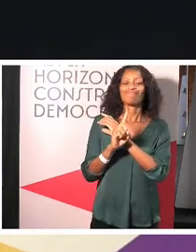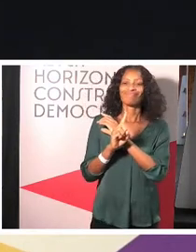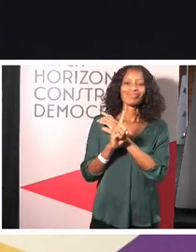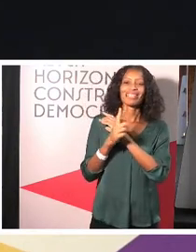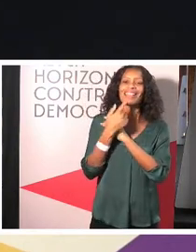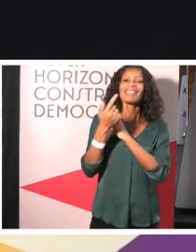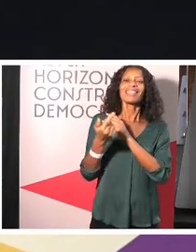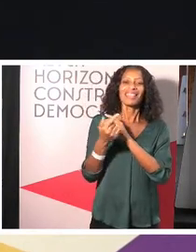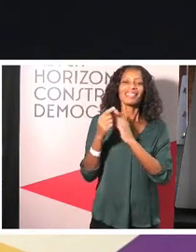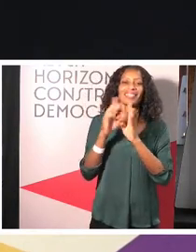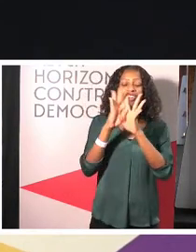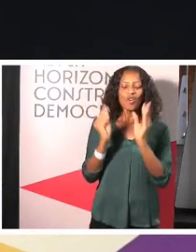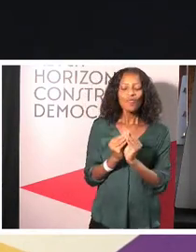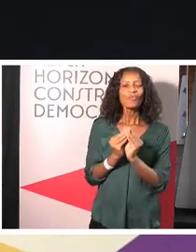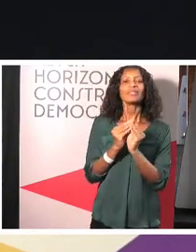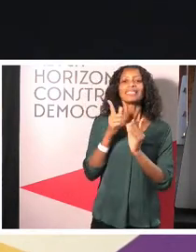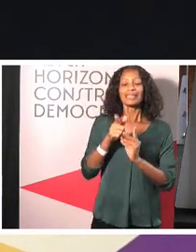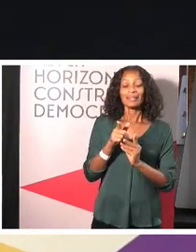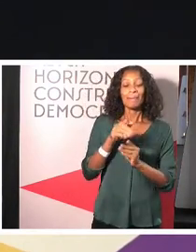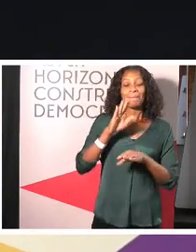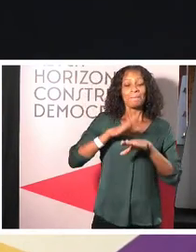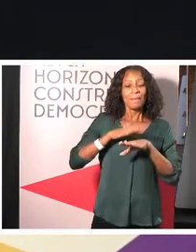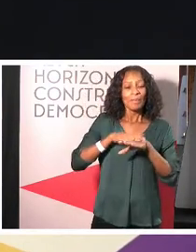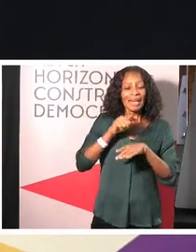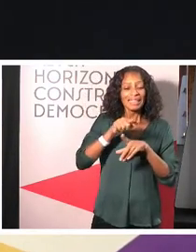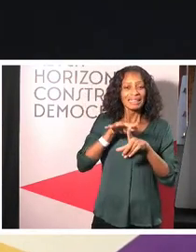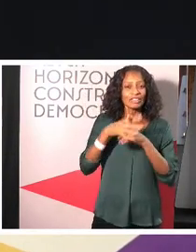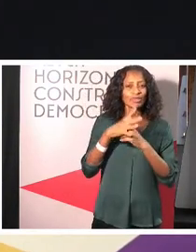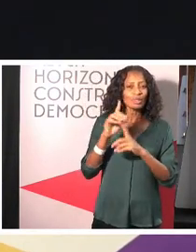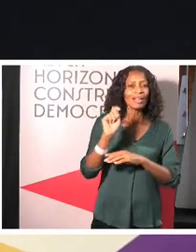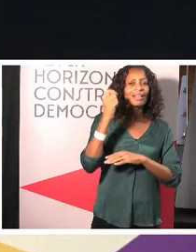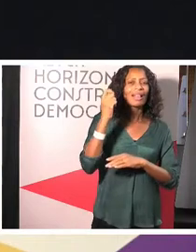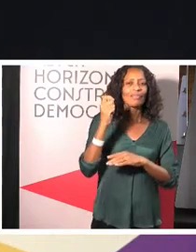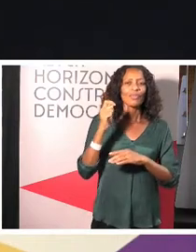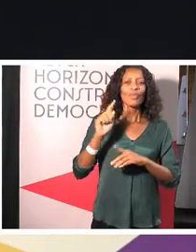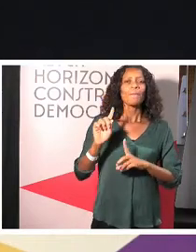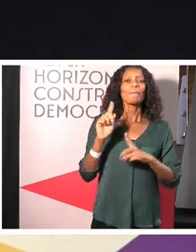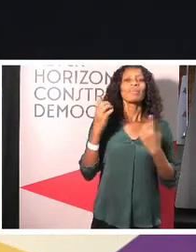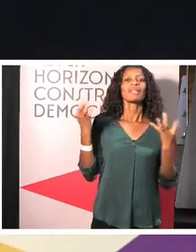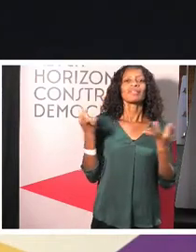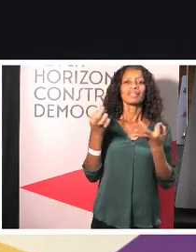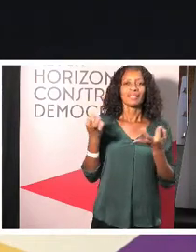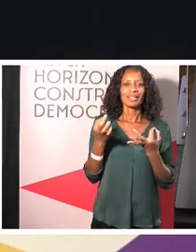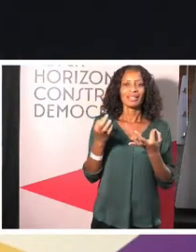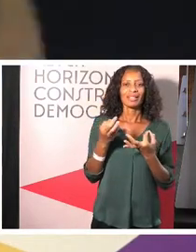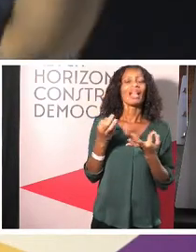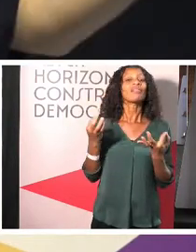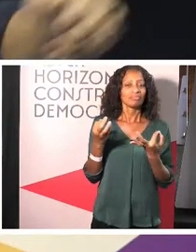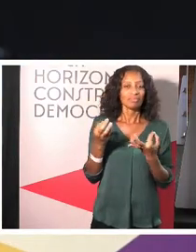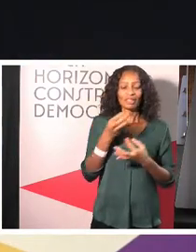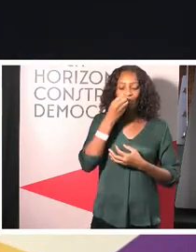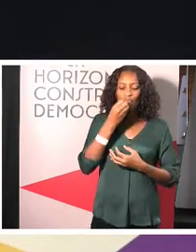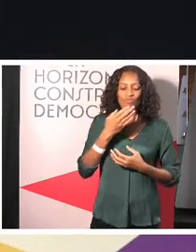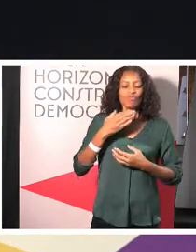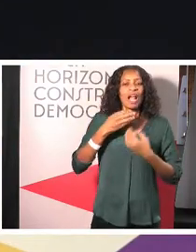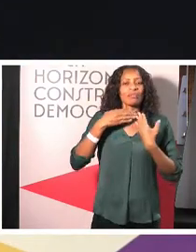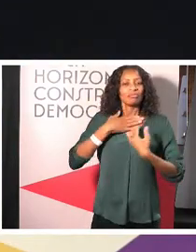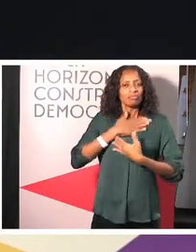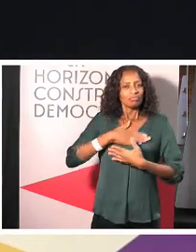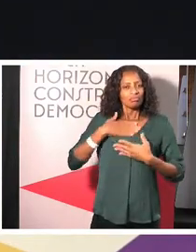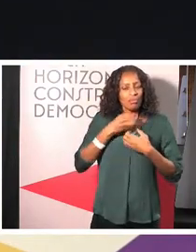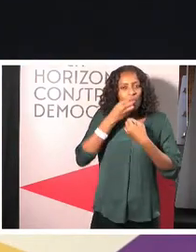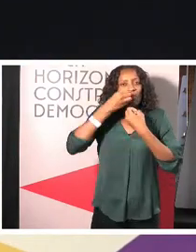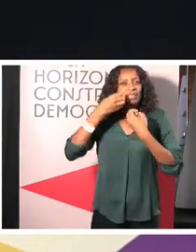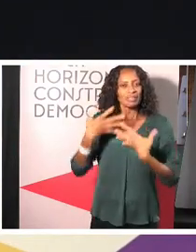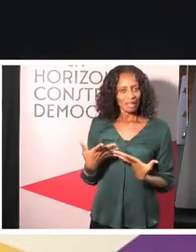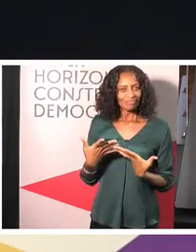que como individuos, para llegar a esta situación, lo primero que tenemos que hacer es abolir el Estado. Y ya recupero los debates